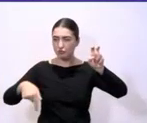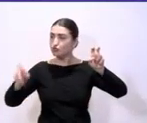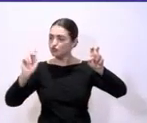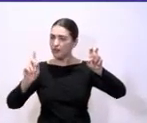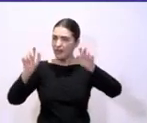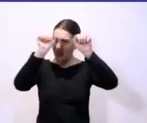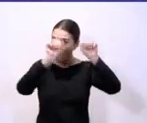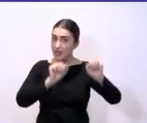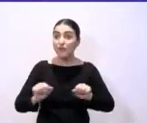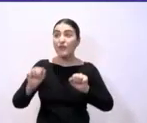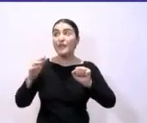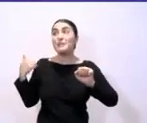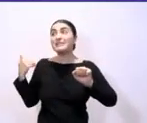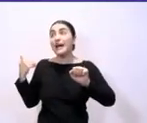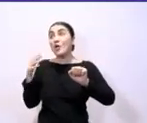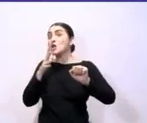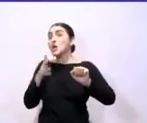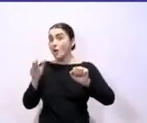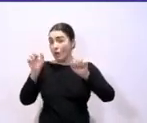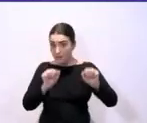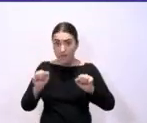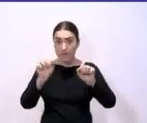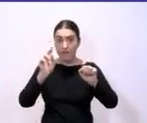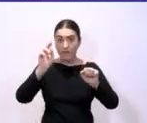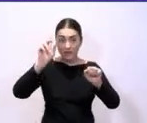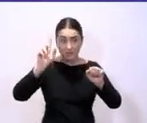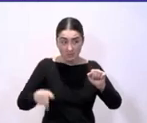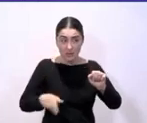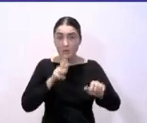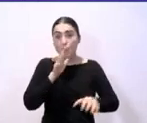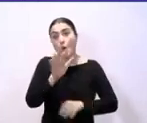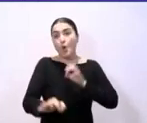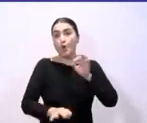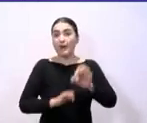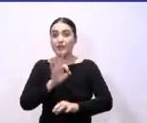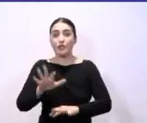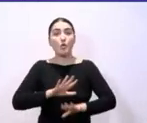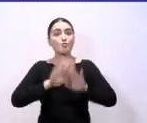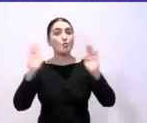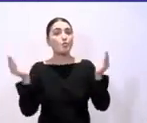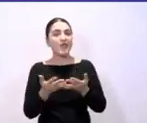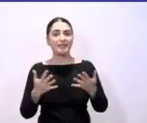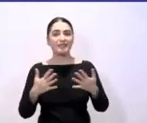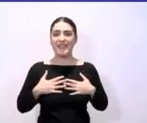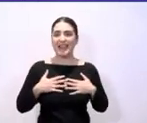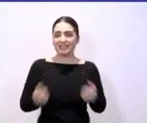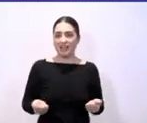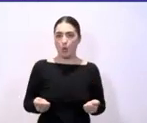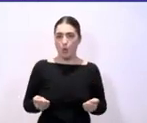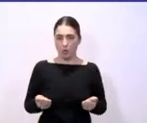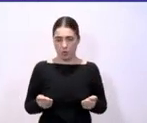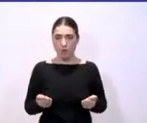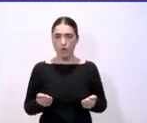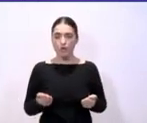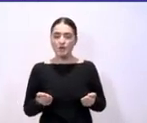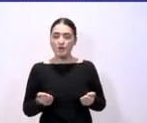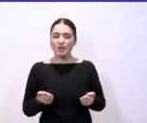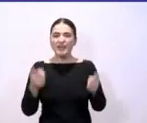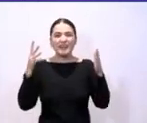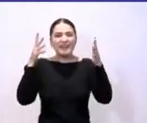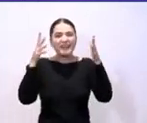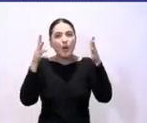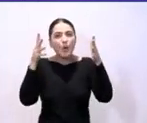¿no? Entiendo que defiende usted seguir los criterios establecidos por la Organización Mundial de la Salud y por esa Organización Mundial de la Salud que